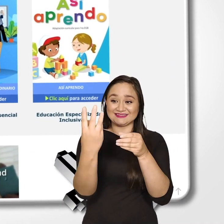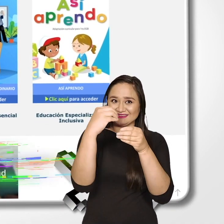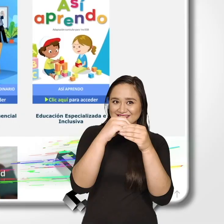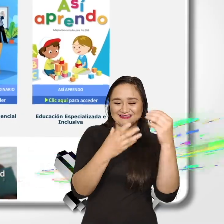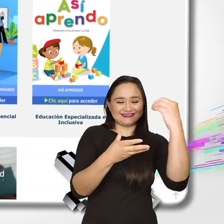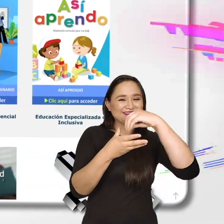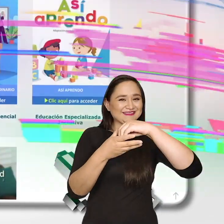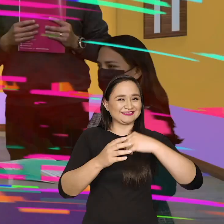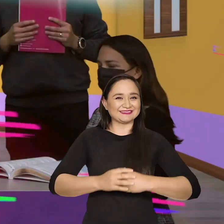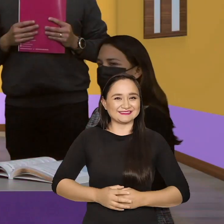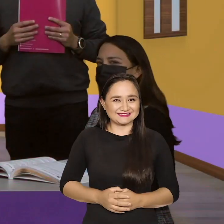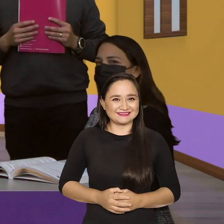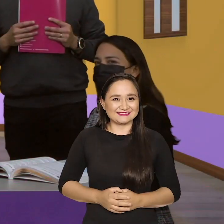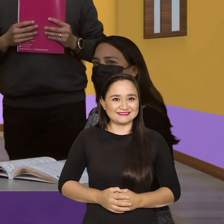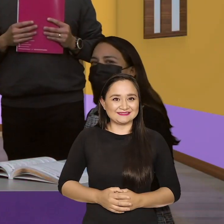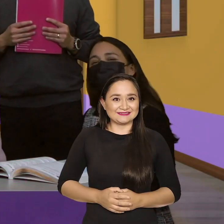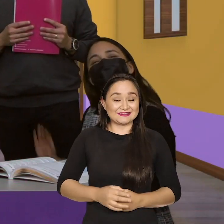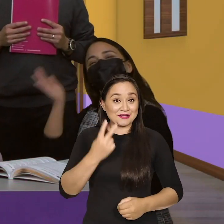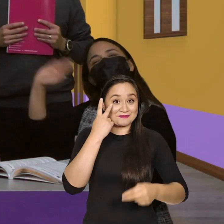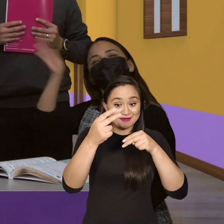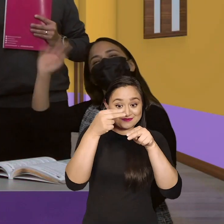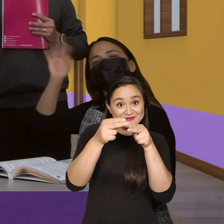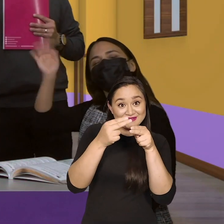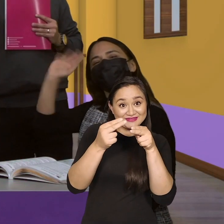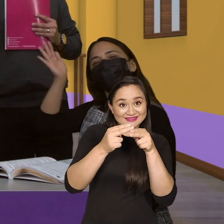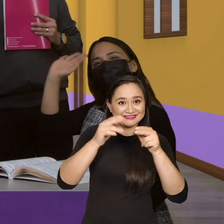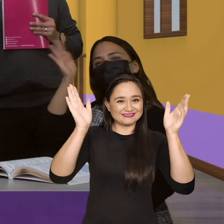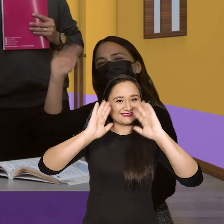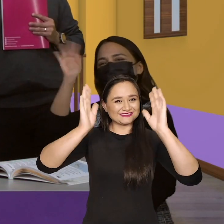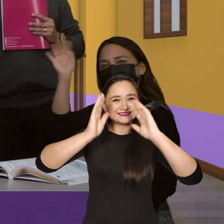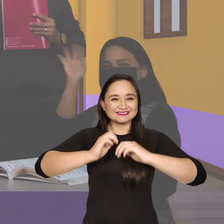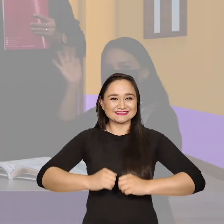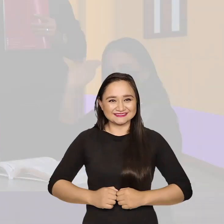interdisciplinarios nos vemos pronto